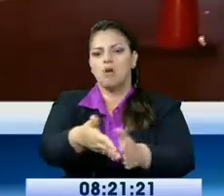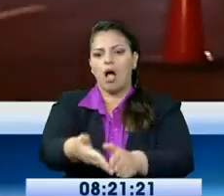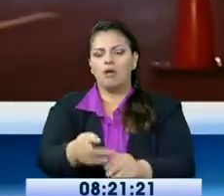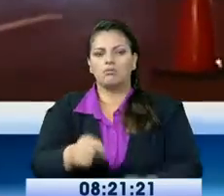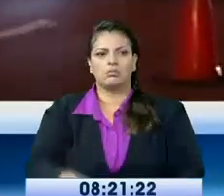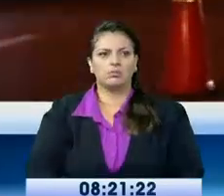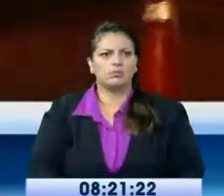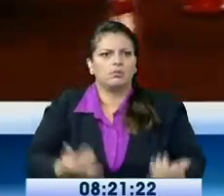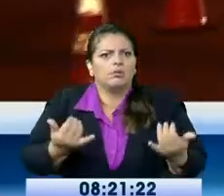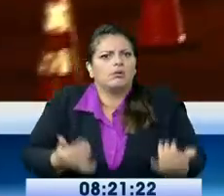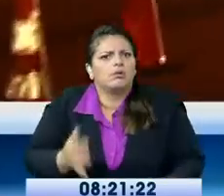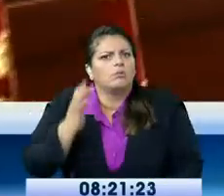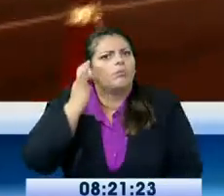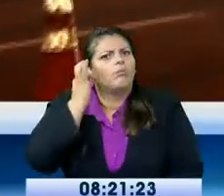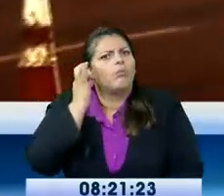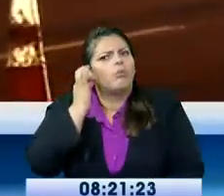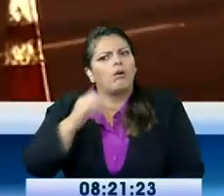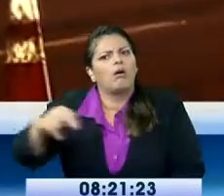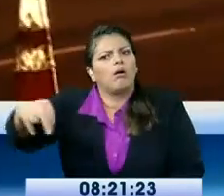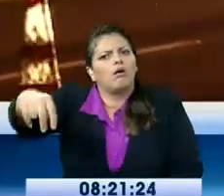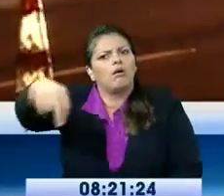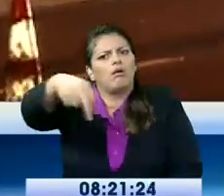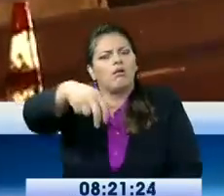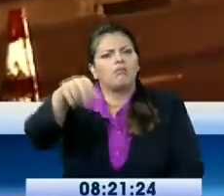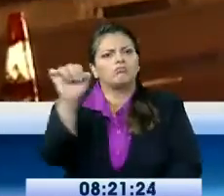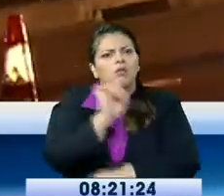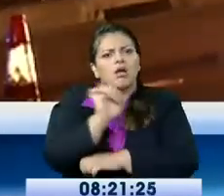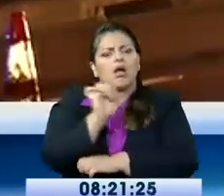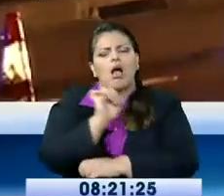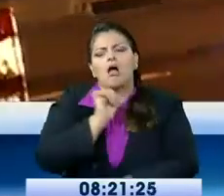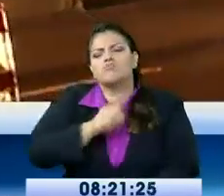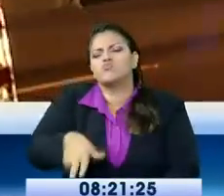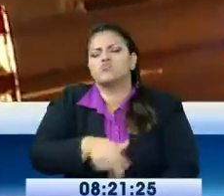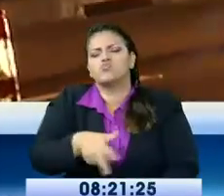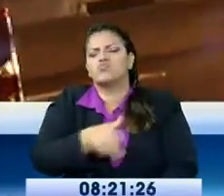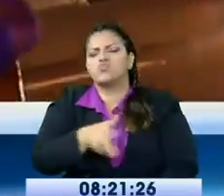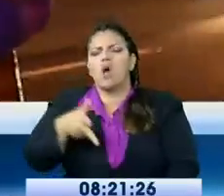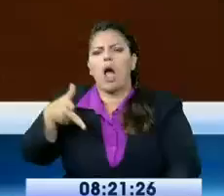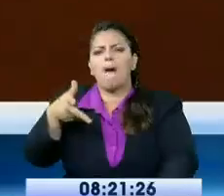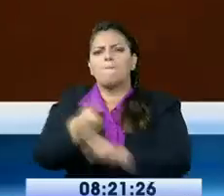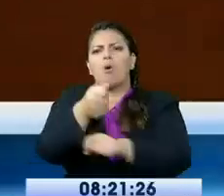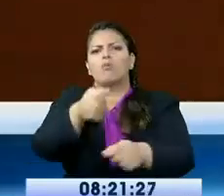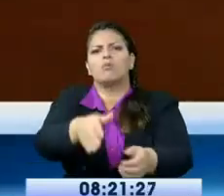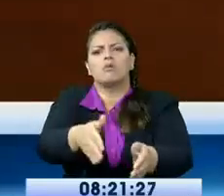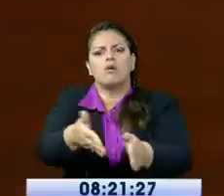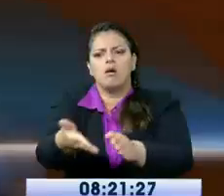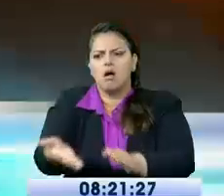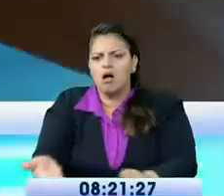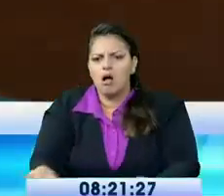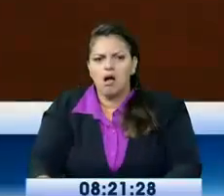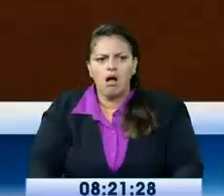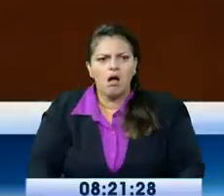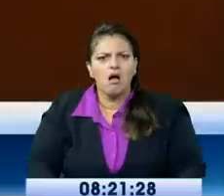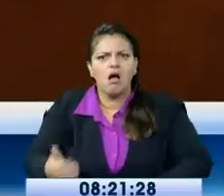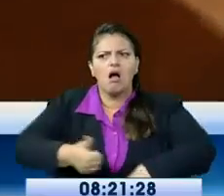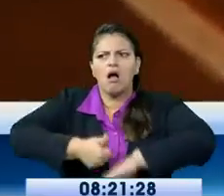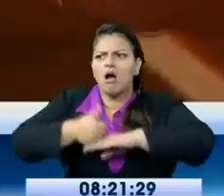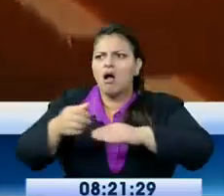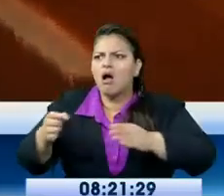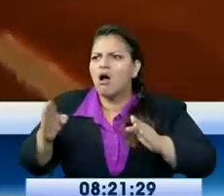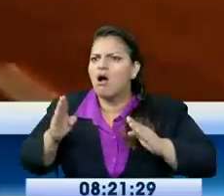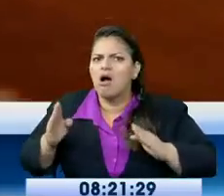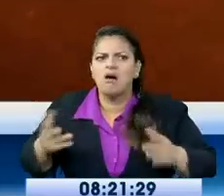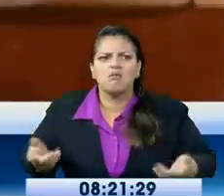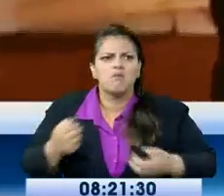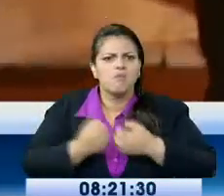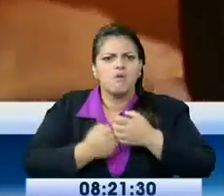nuestra indignación es que no vemos ninguna solución que se está dando. Nosotros necesitamos de ambos lados, obviamente vamos a pasar. La gente de aquí